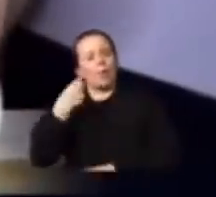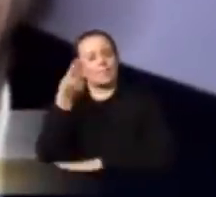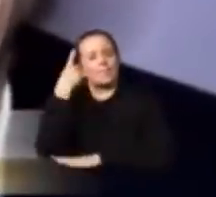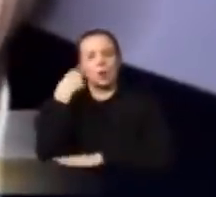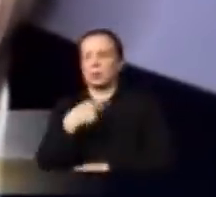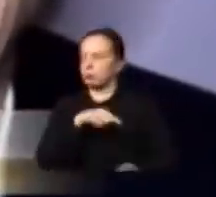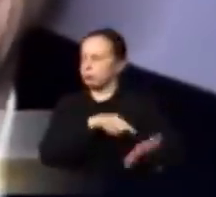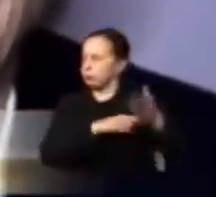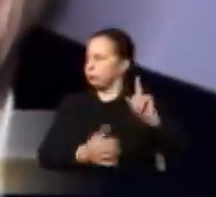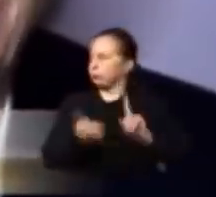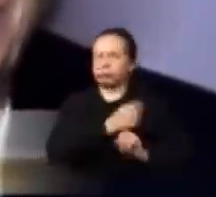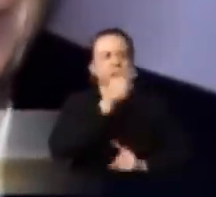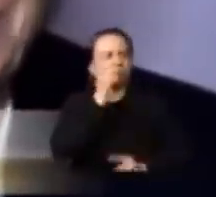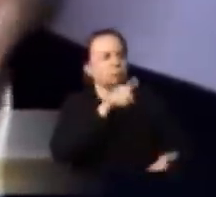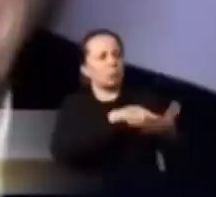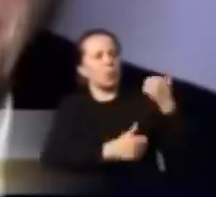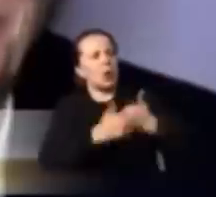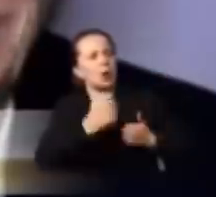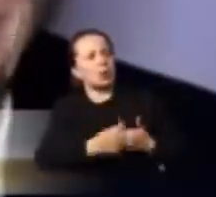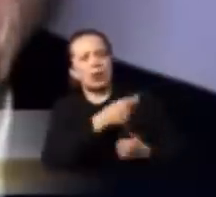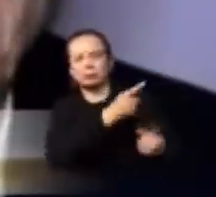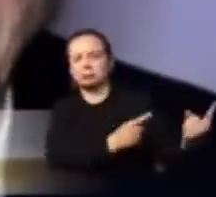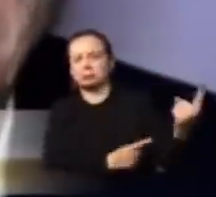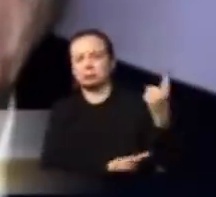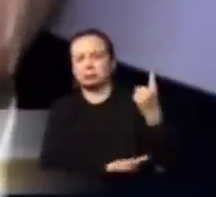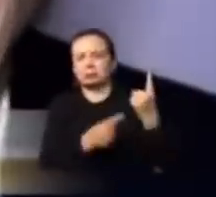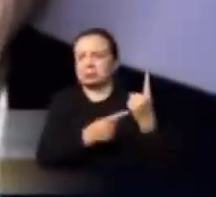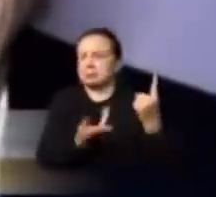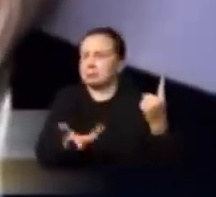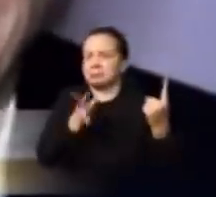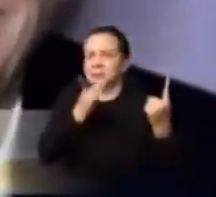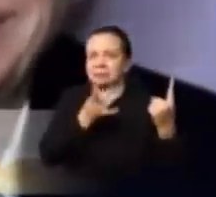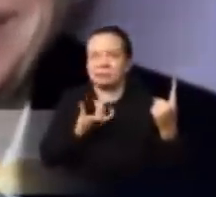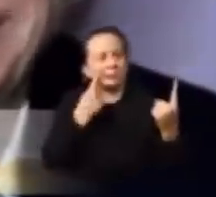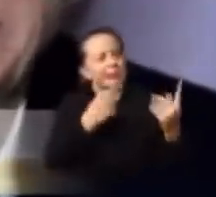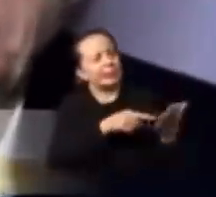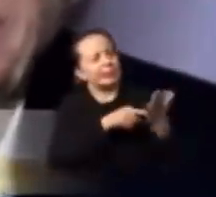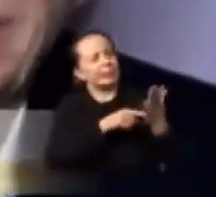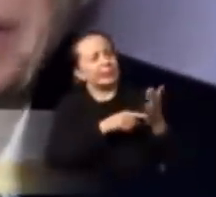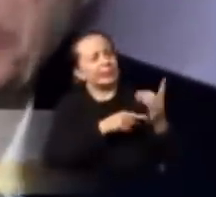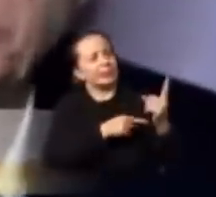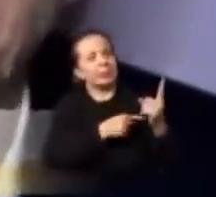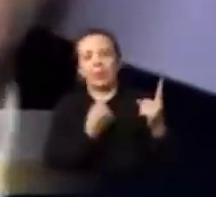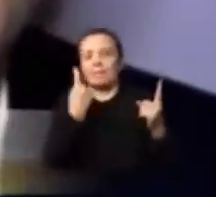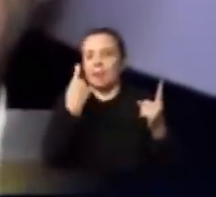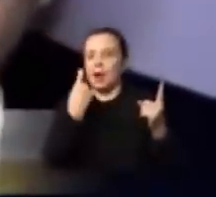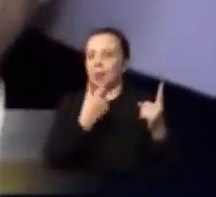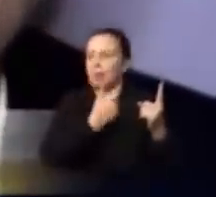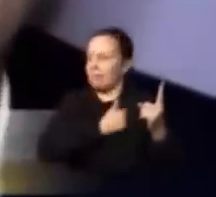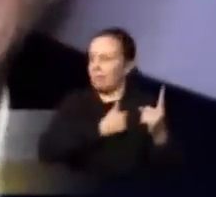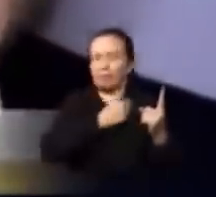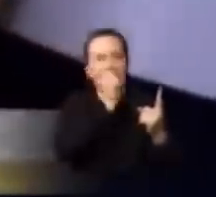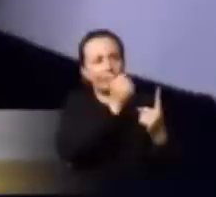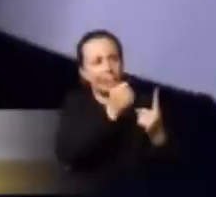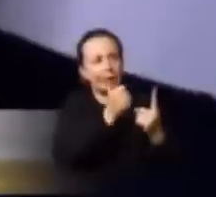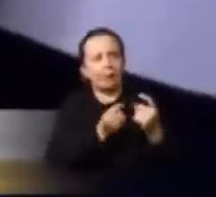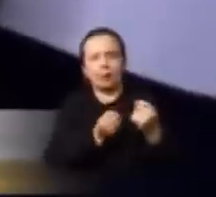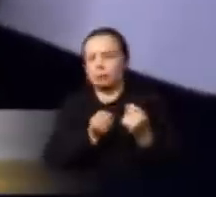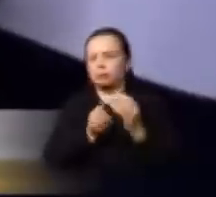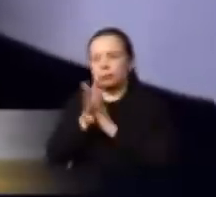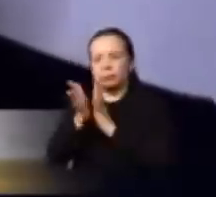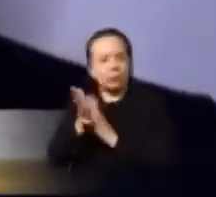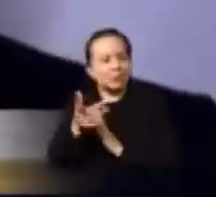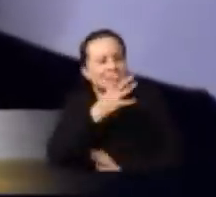ministro de Defensa que ni siquiera ha tenido, digamos, el acto mínimo de expresar su solidaridad con los parientes de